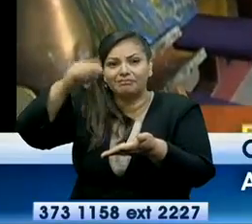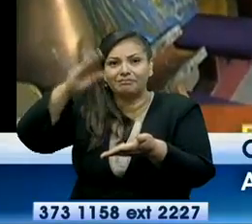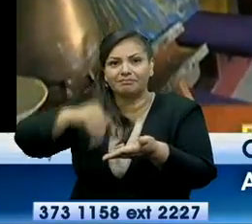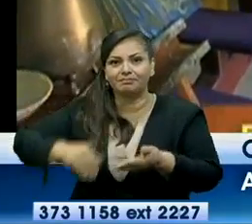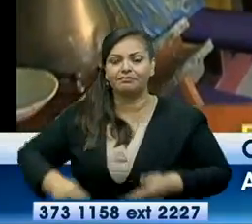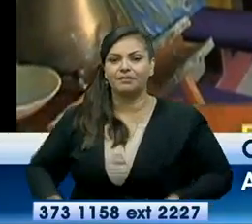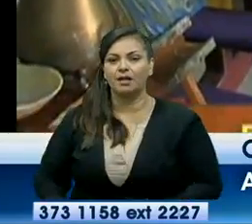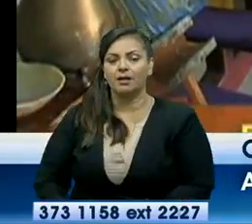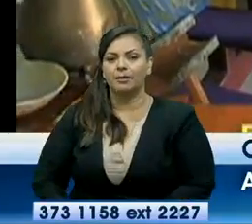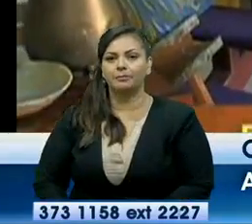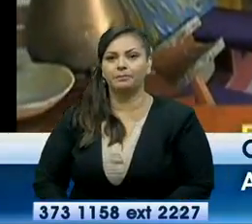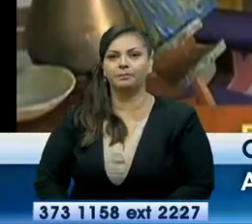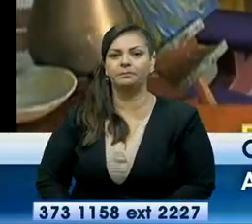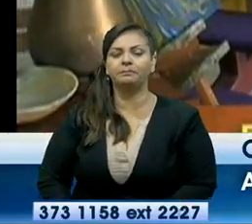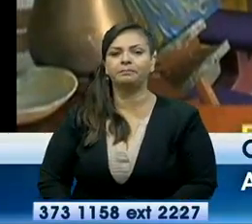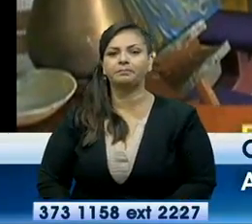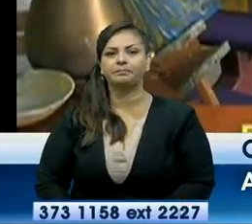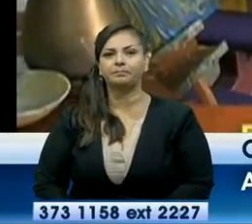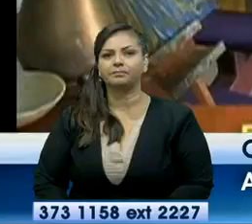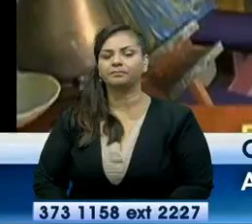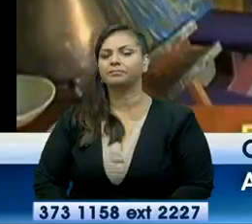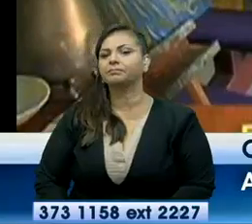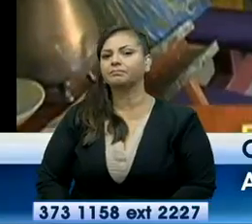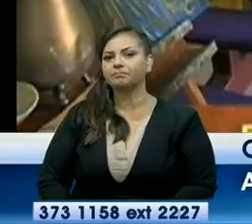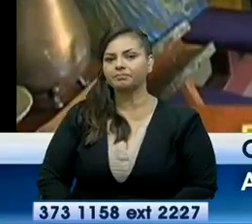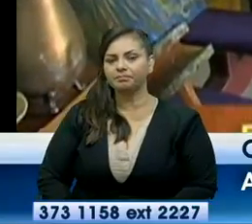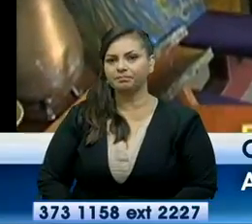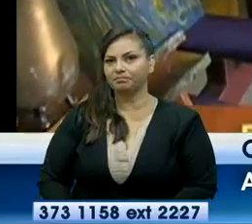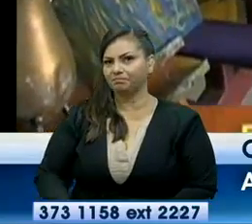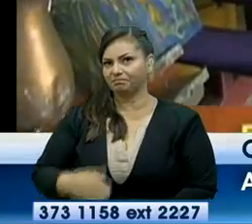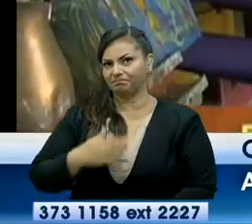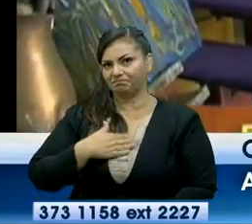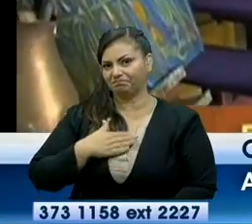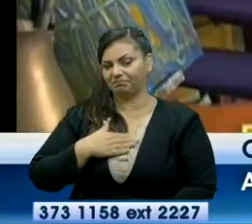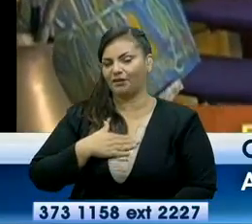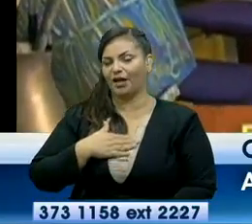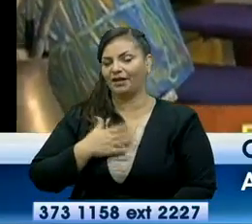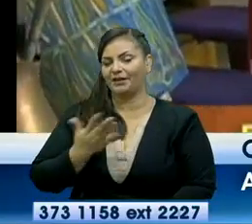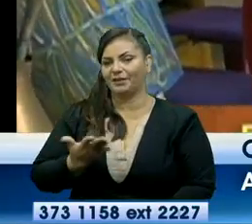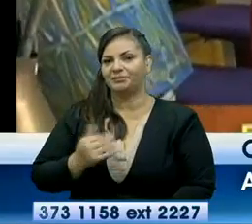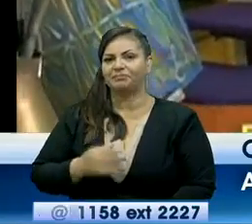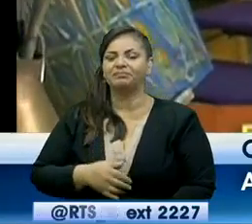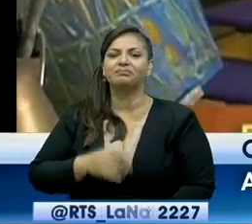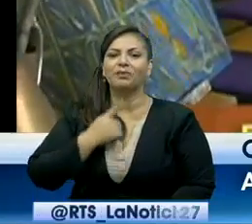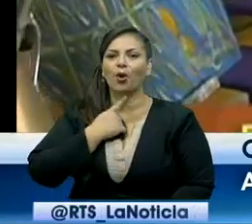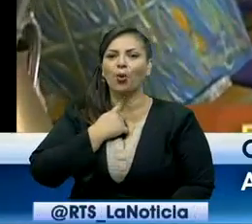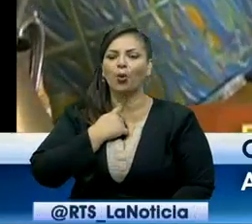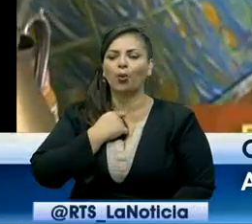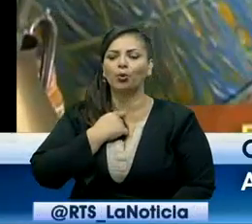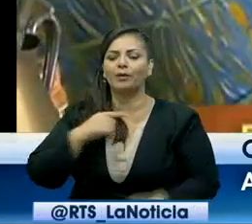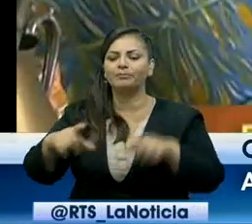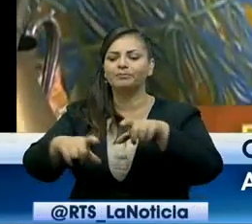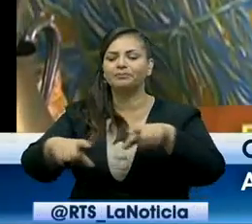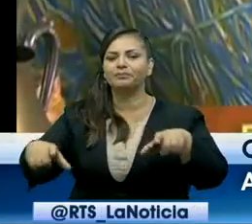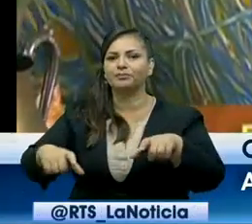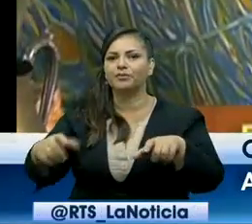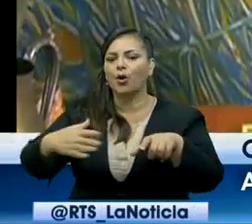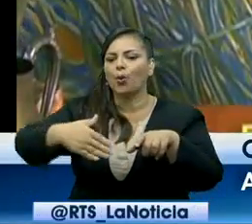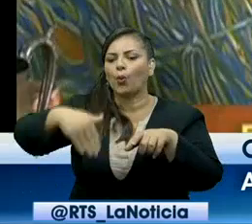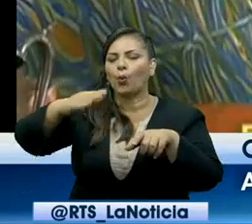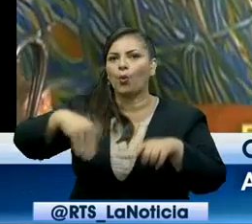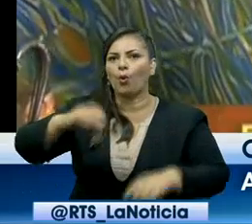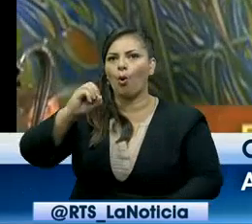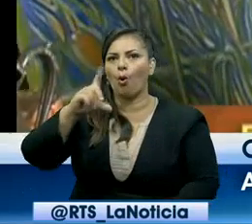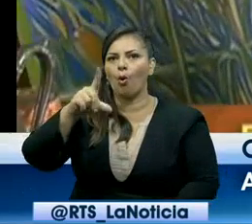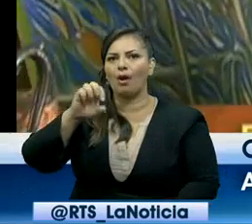con otros materiales como el óleo que a mí personalmente me gusta muchísimo y